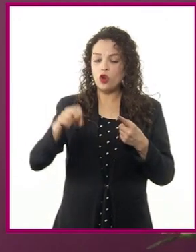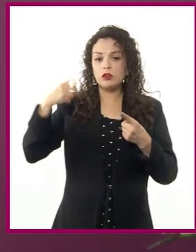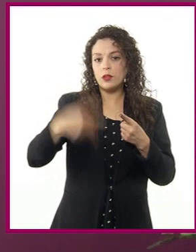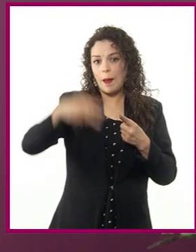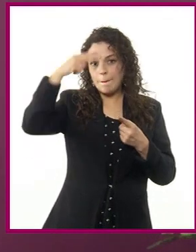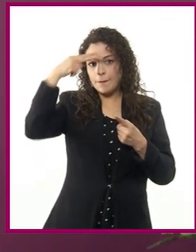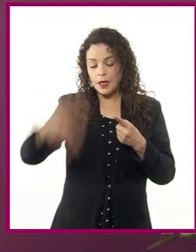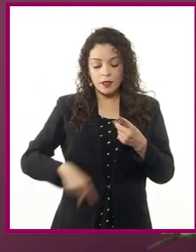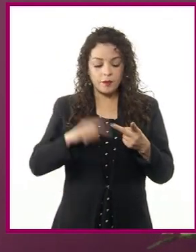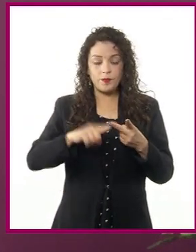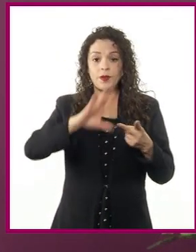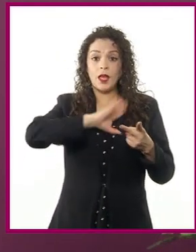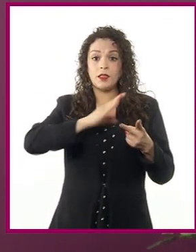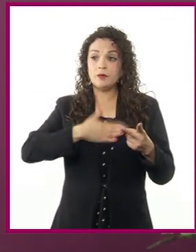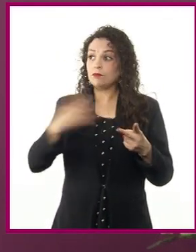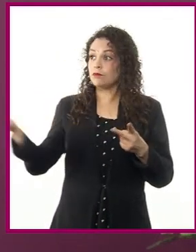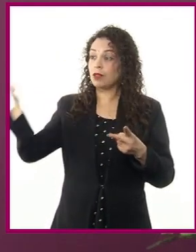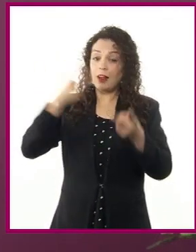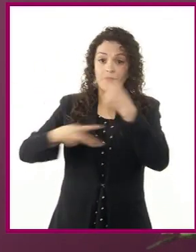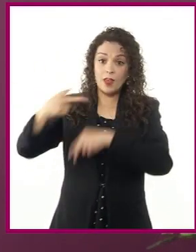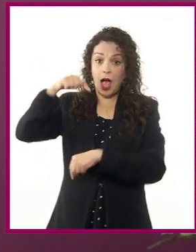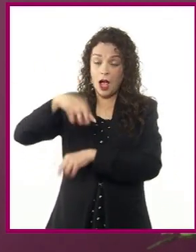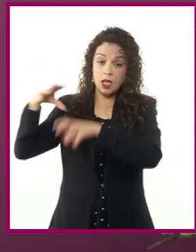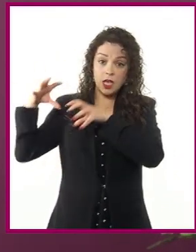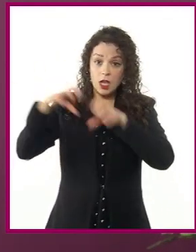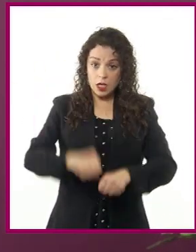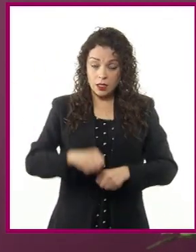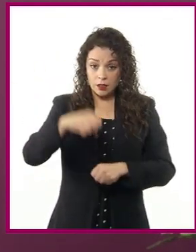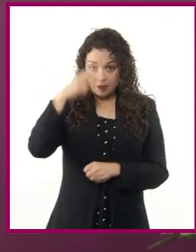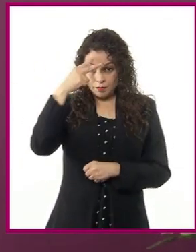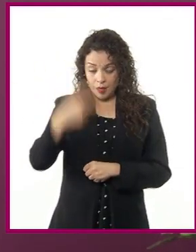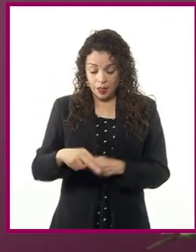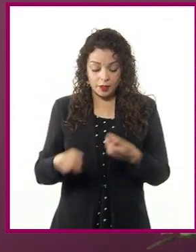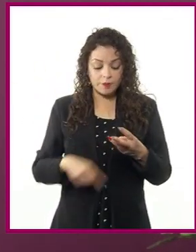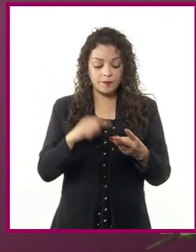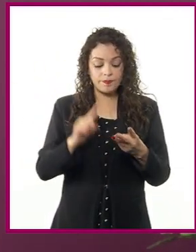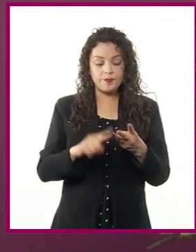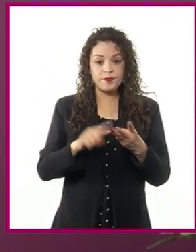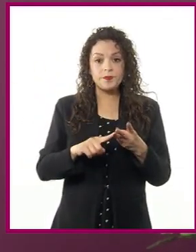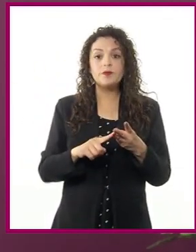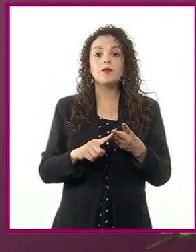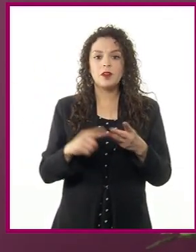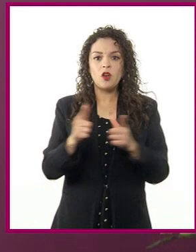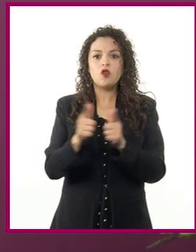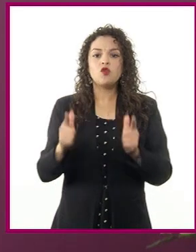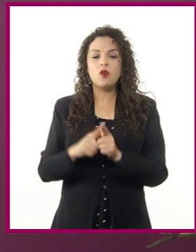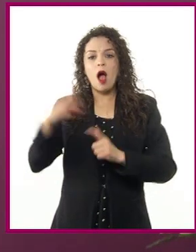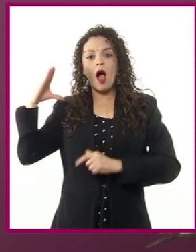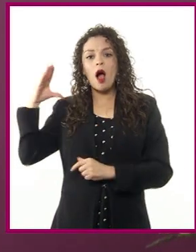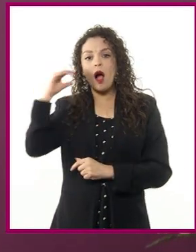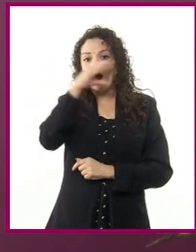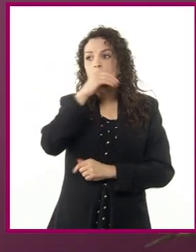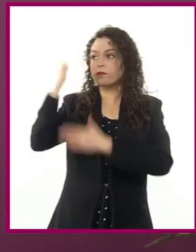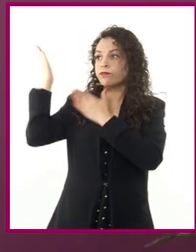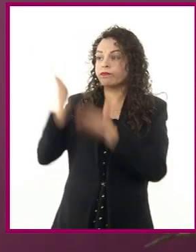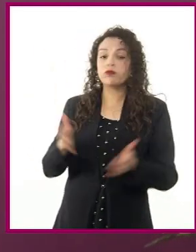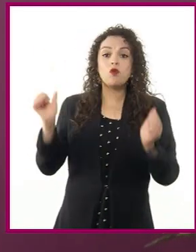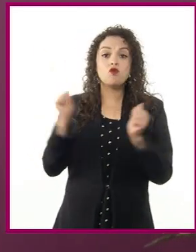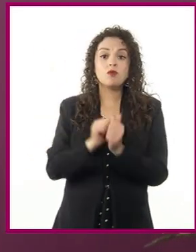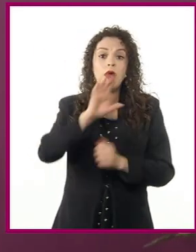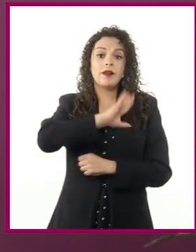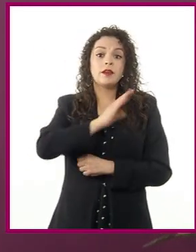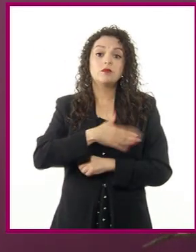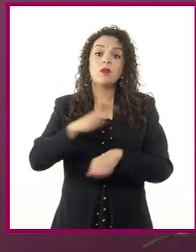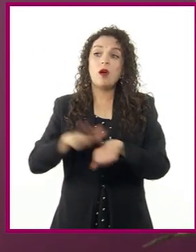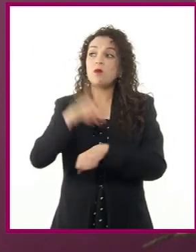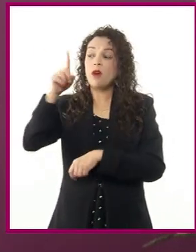los españoles que conquistaron y colonizaron el territorio nacional y los grupos de africanos que llegaron con los españoles en condiciones